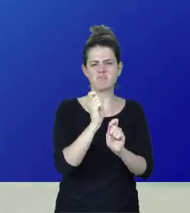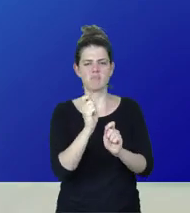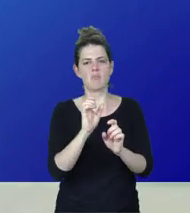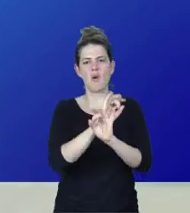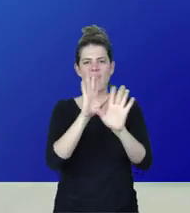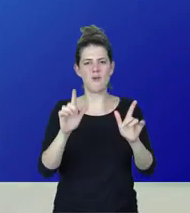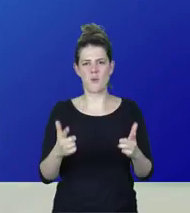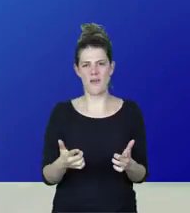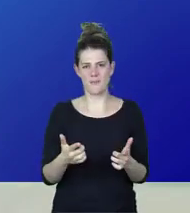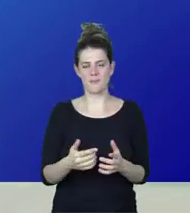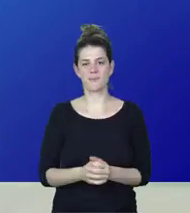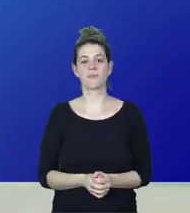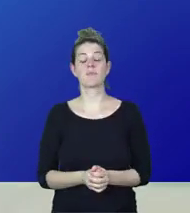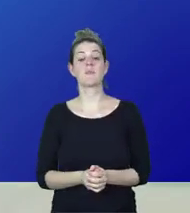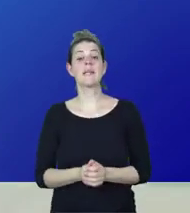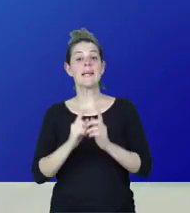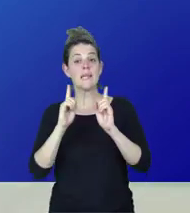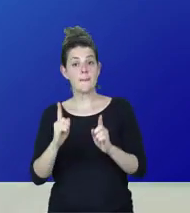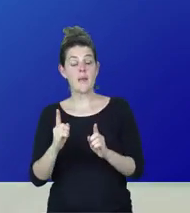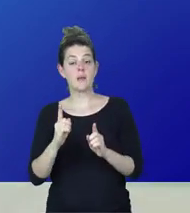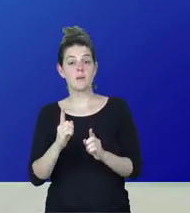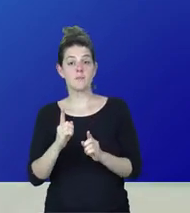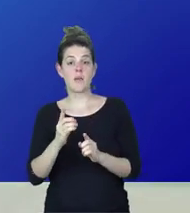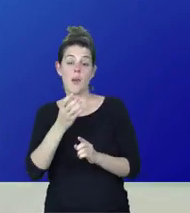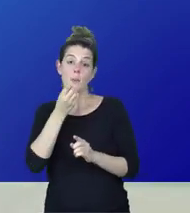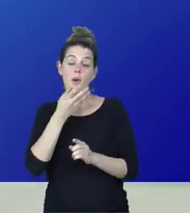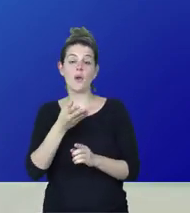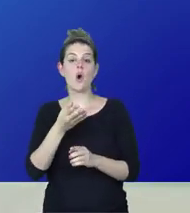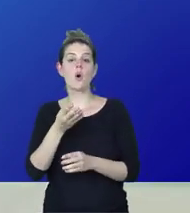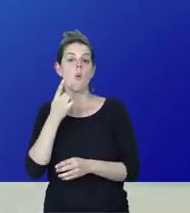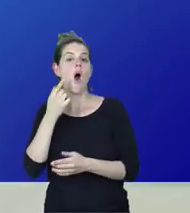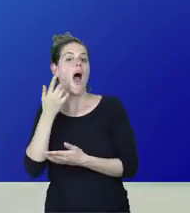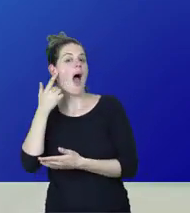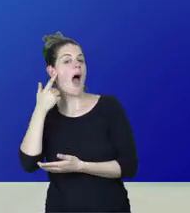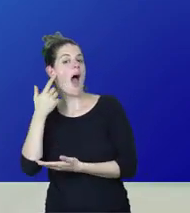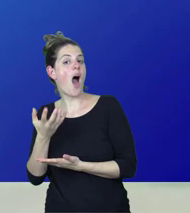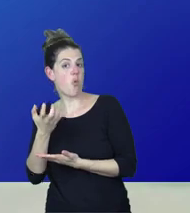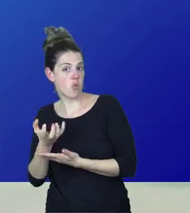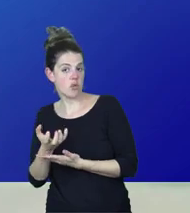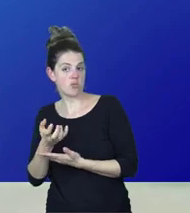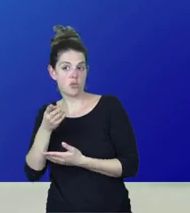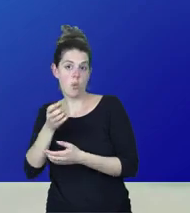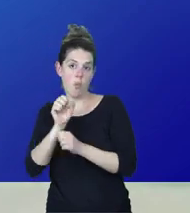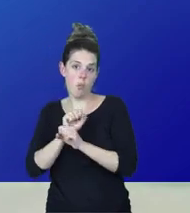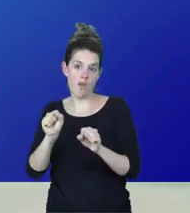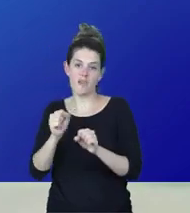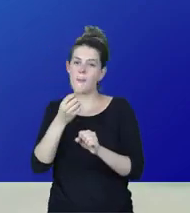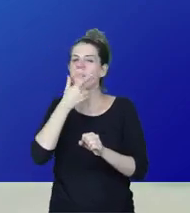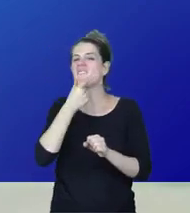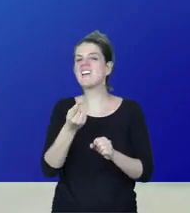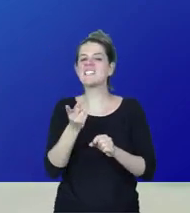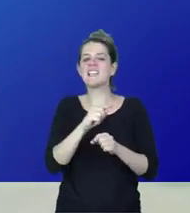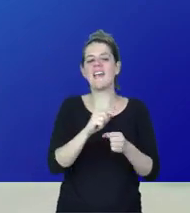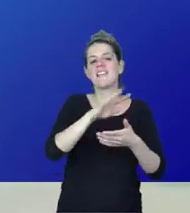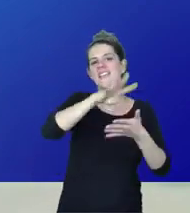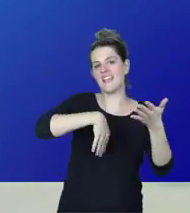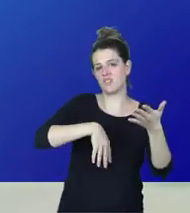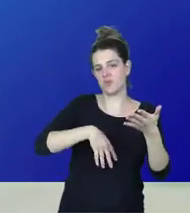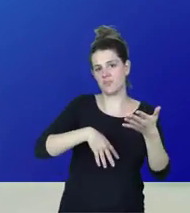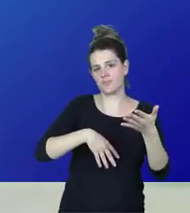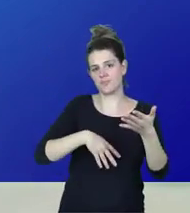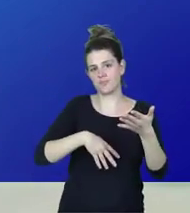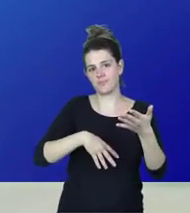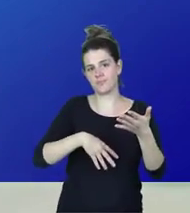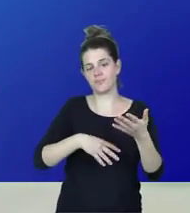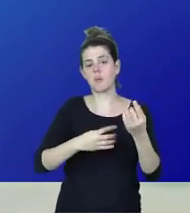Trabajar con audios es una buena opción porque es más sencillo que trabajar con los textos escritos. Esto es algo que nosotros planteamos y entendemos que no siempre